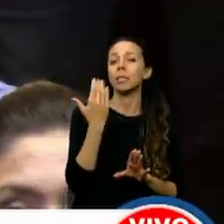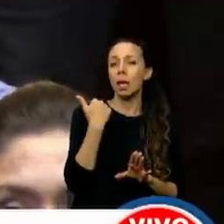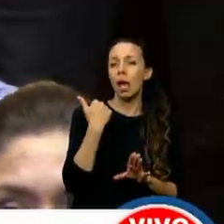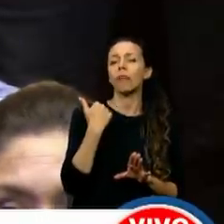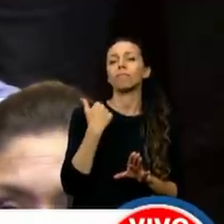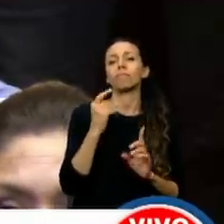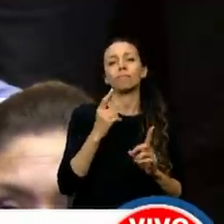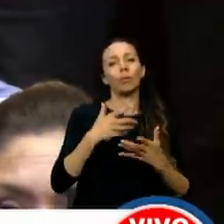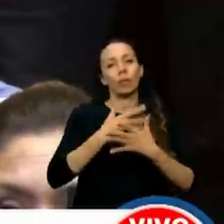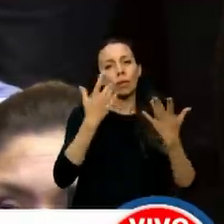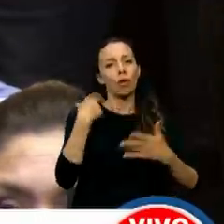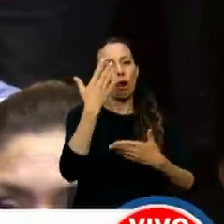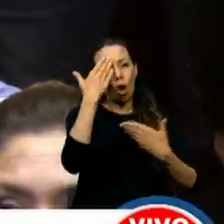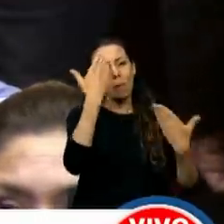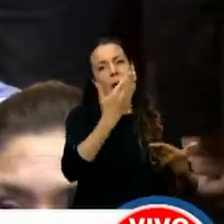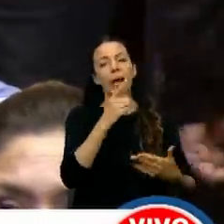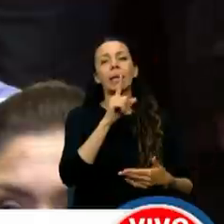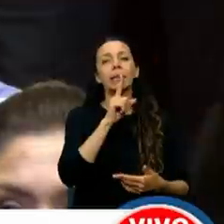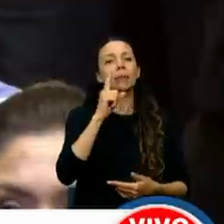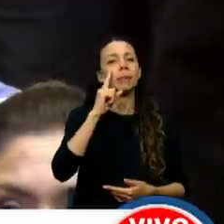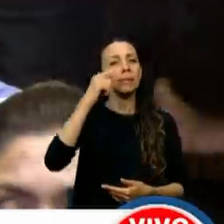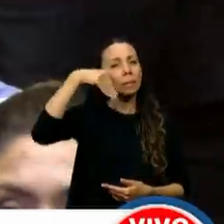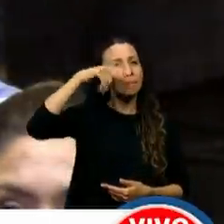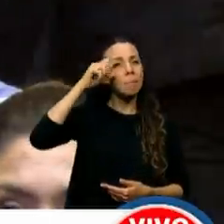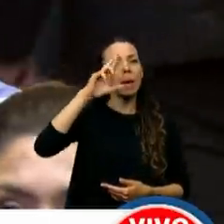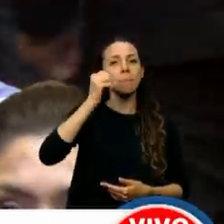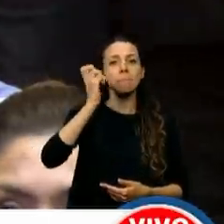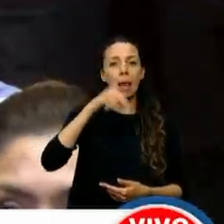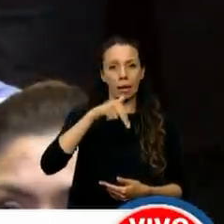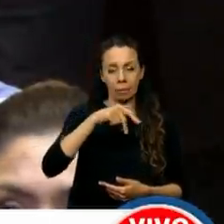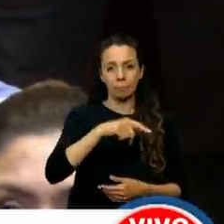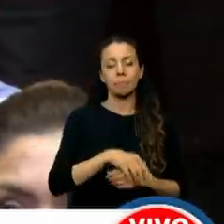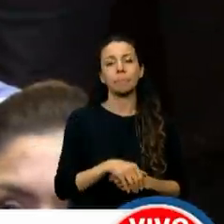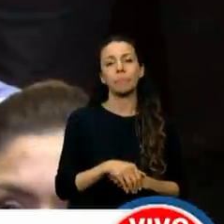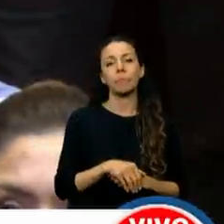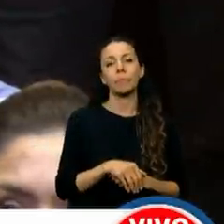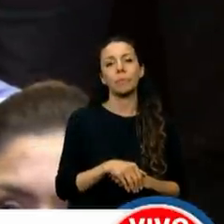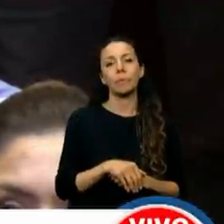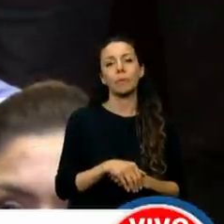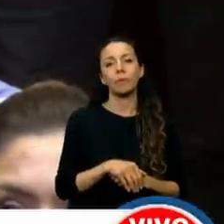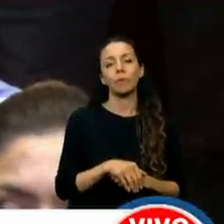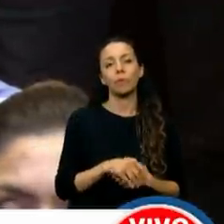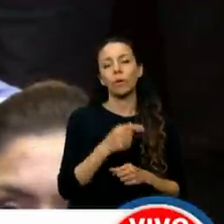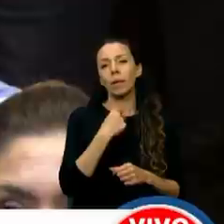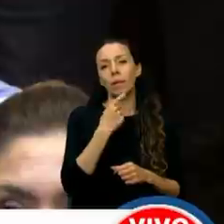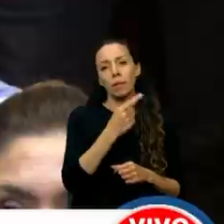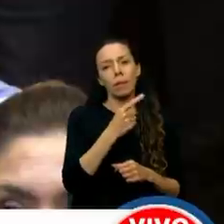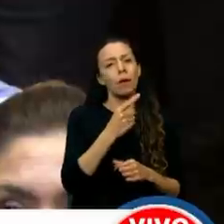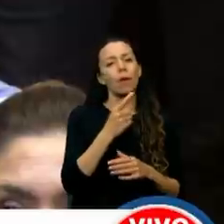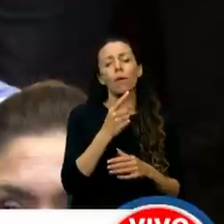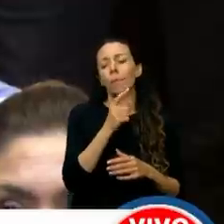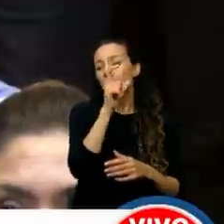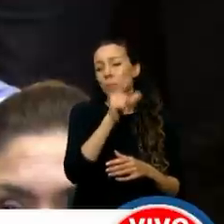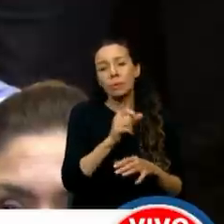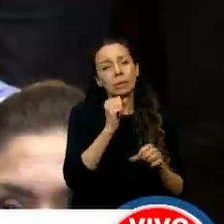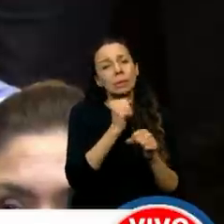homenajeamos a héctor timerman quisiera recalcar el rol fundamental que tuvo el ex canciller